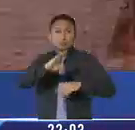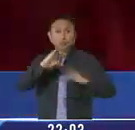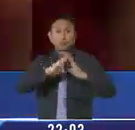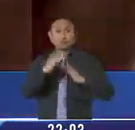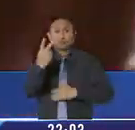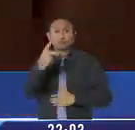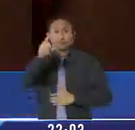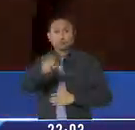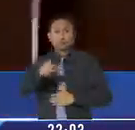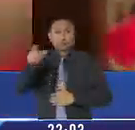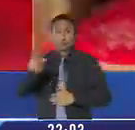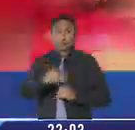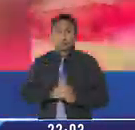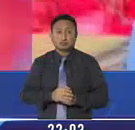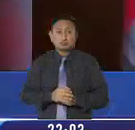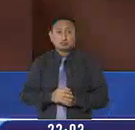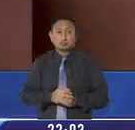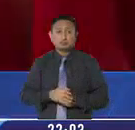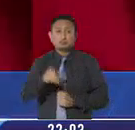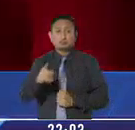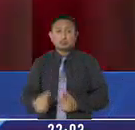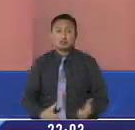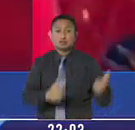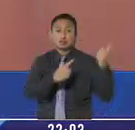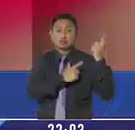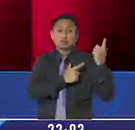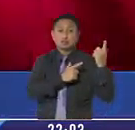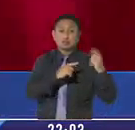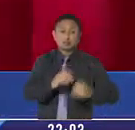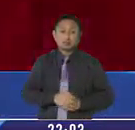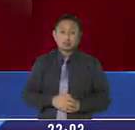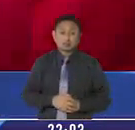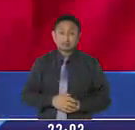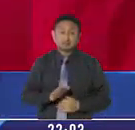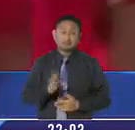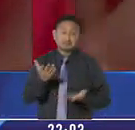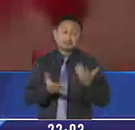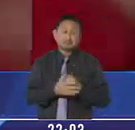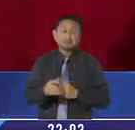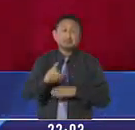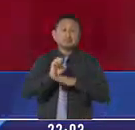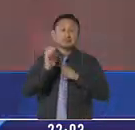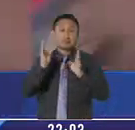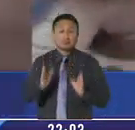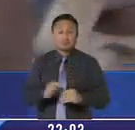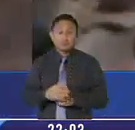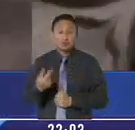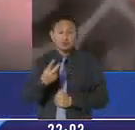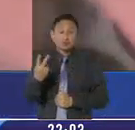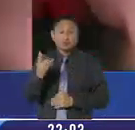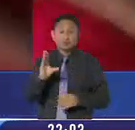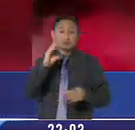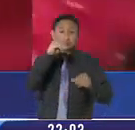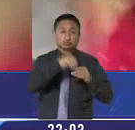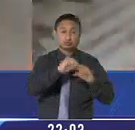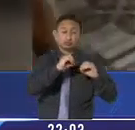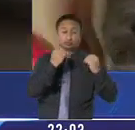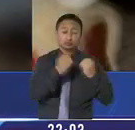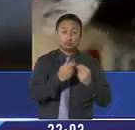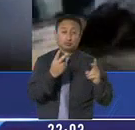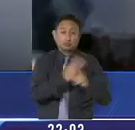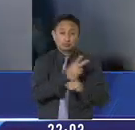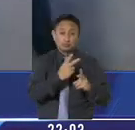individuos, quienes descansaban acompañados de armas de grueso calibre. Aparentemente, los ecuatorianos serían integrantes de una organización